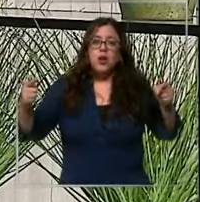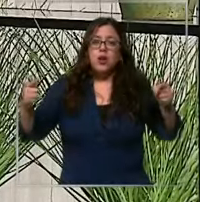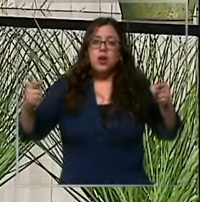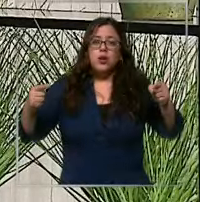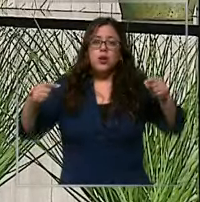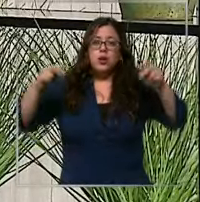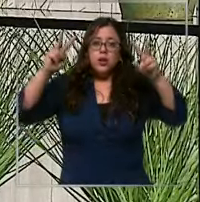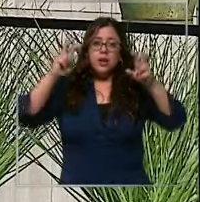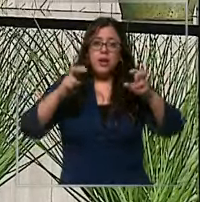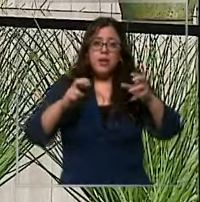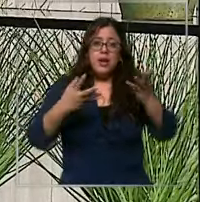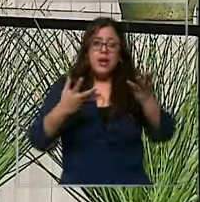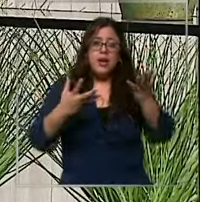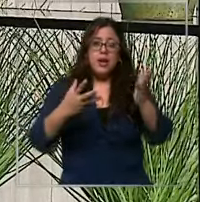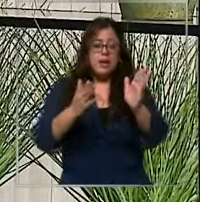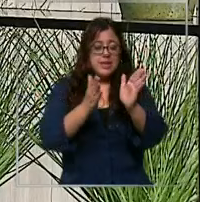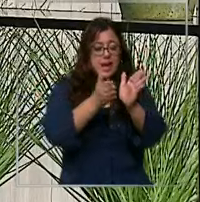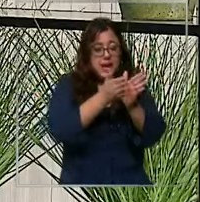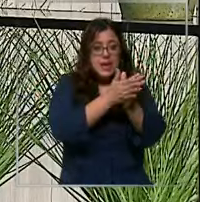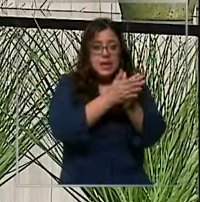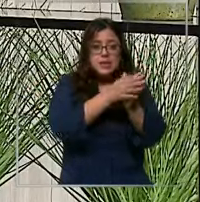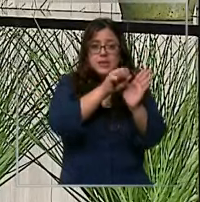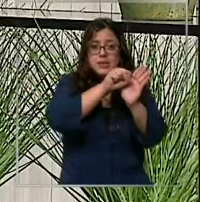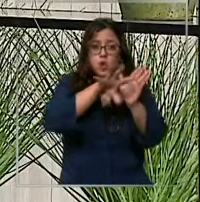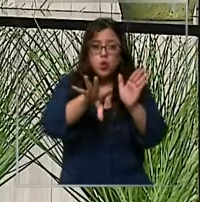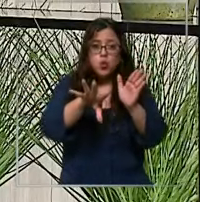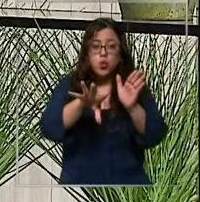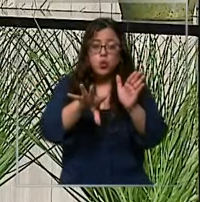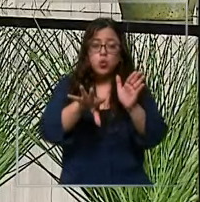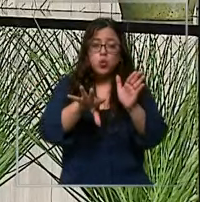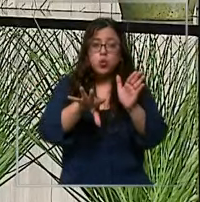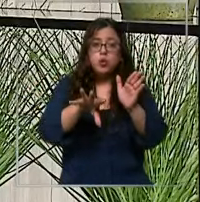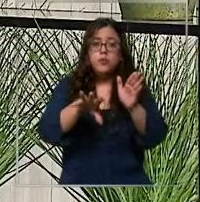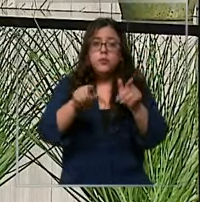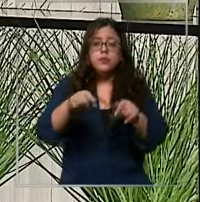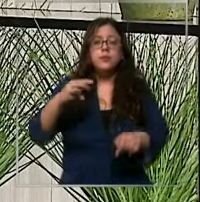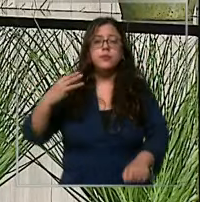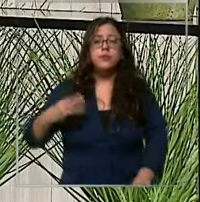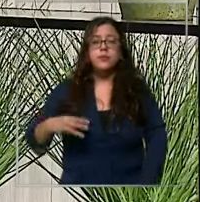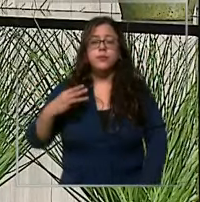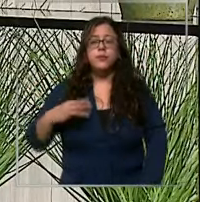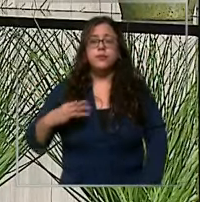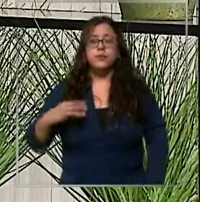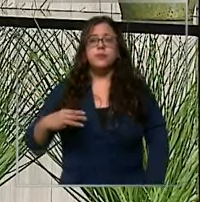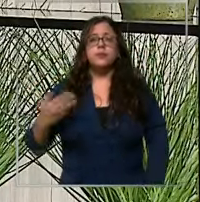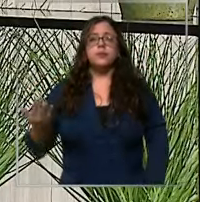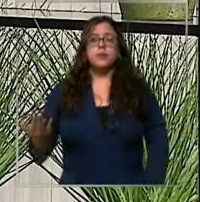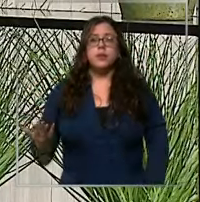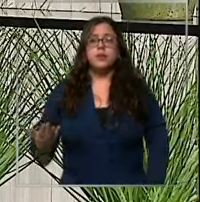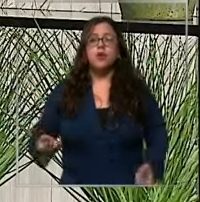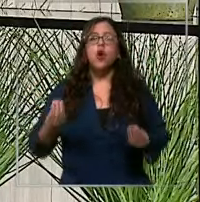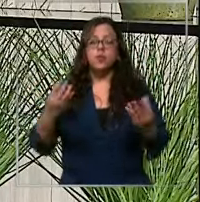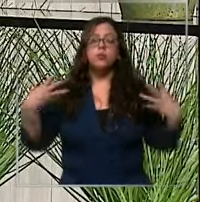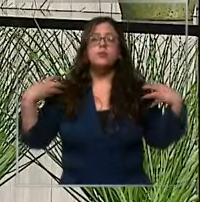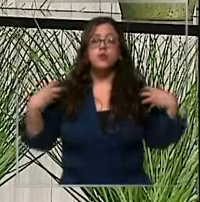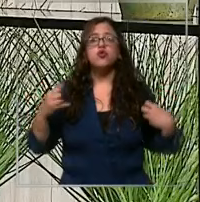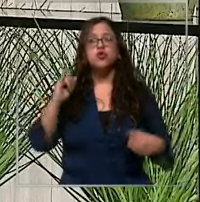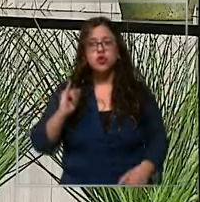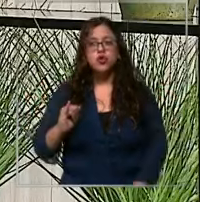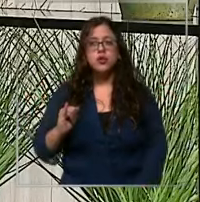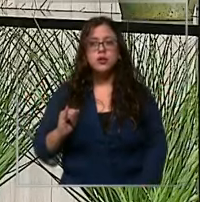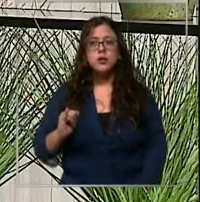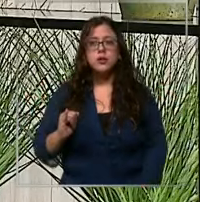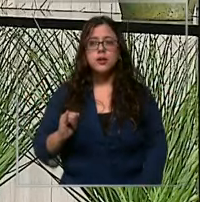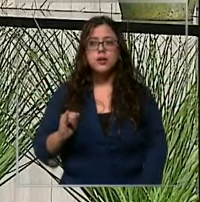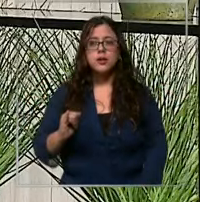en los aislantes de los dispositivos eléctricos de la pileta, la municipalidad eventualmente va a tener una responsabilidad, va a ser